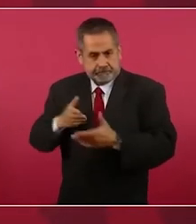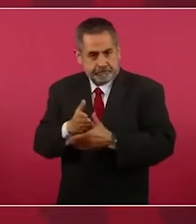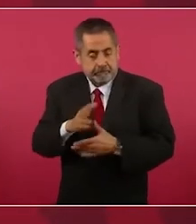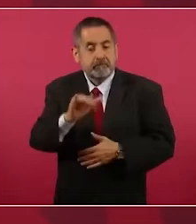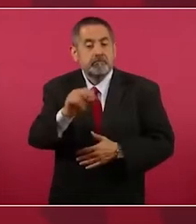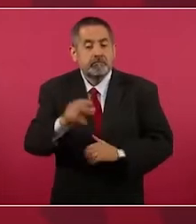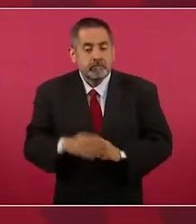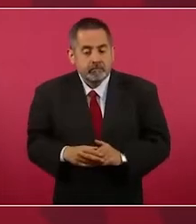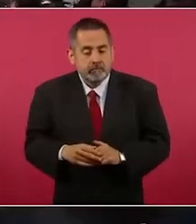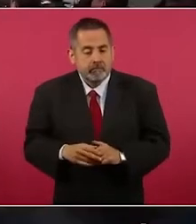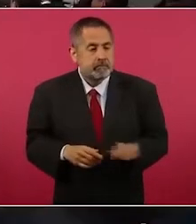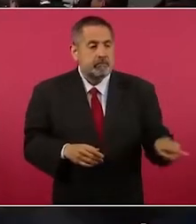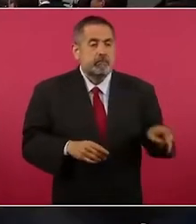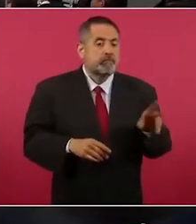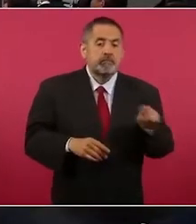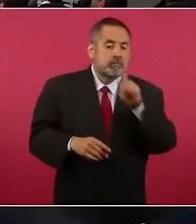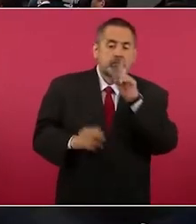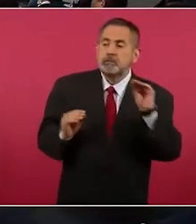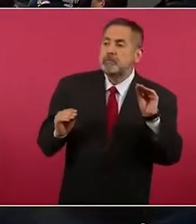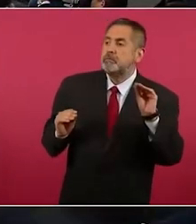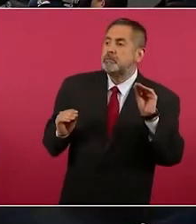Y no mencionan eso.